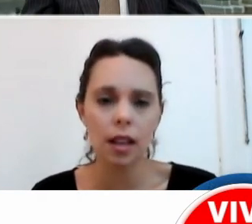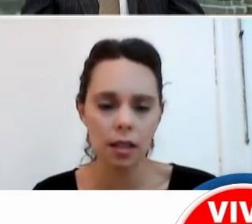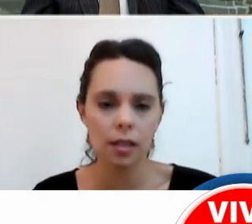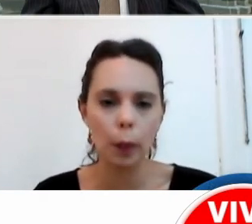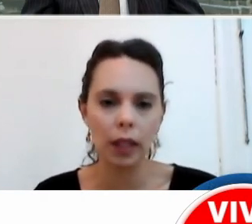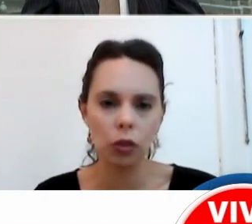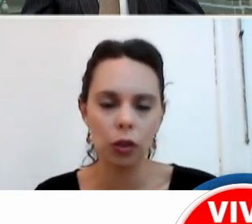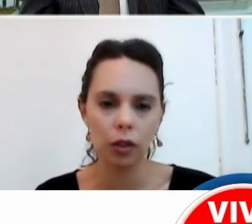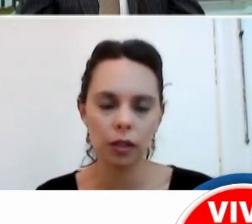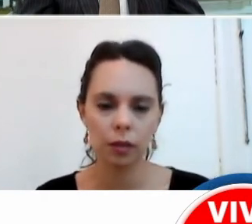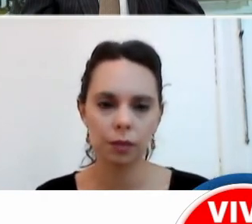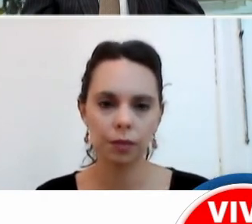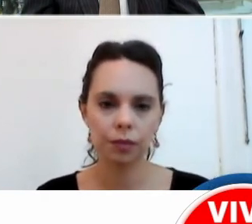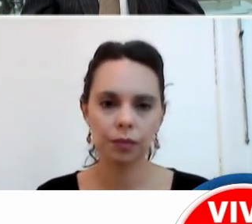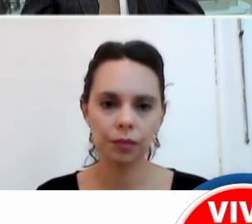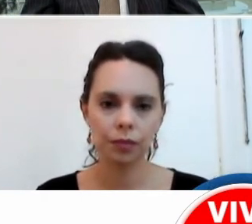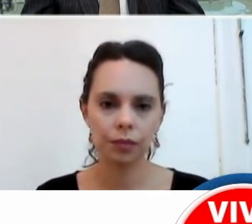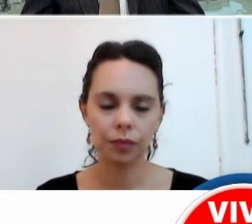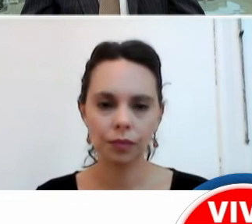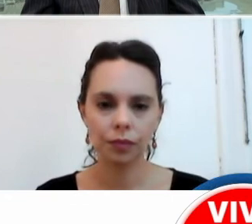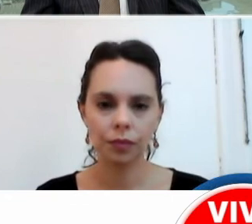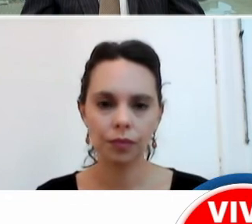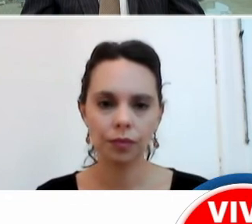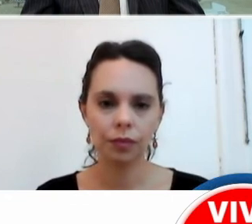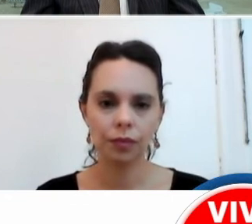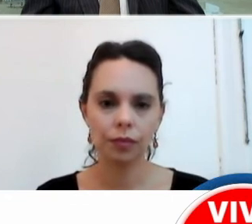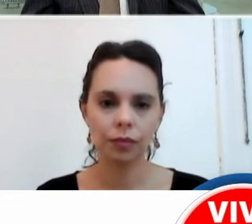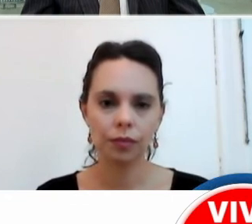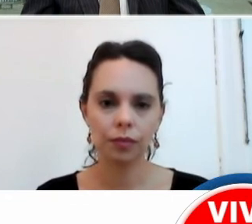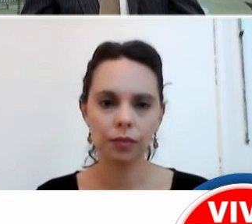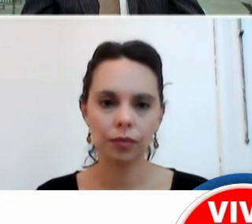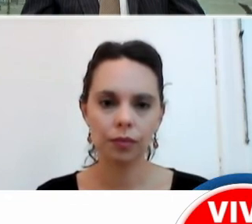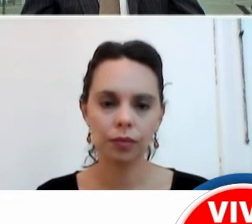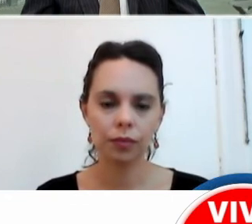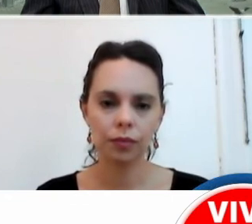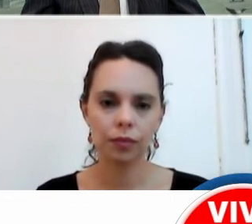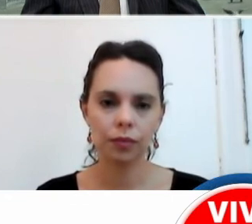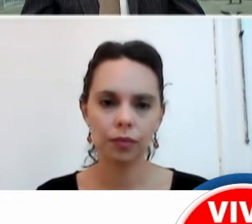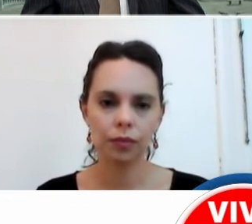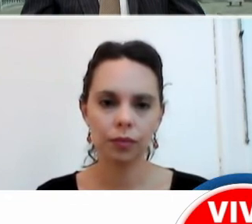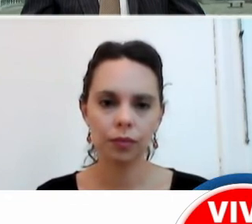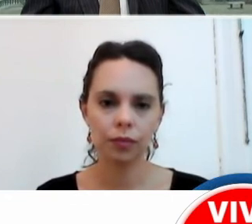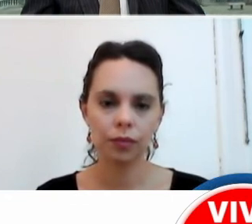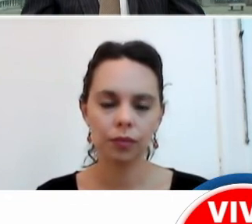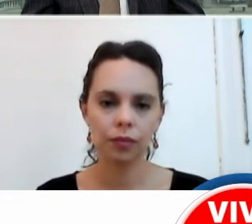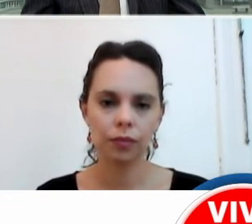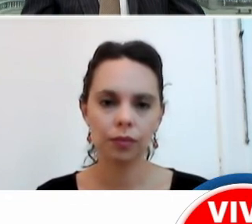que hacer en ese momento? No, nadie quiere tomar deuda, ¿no? La deuda